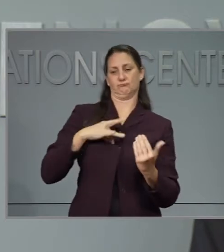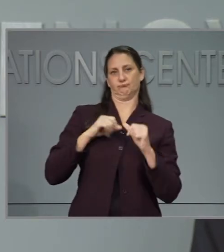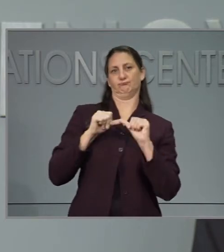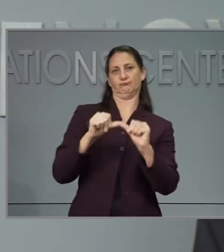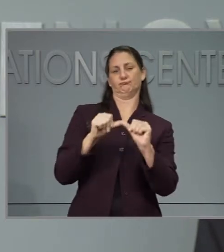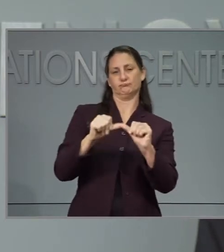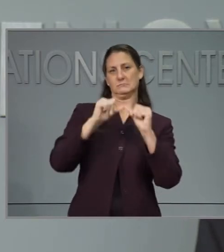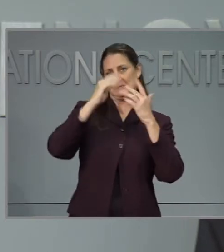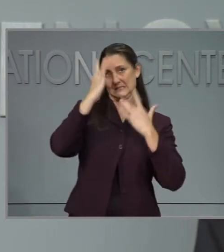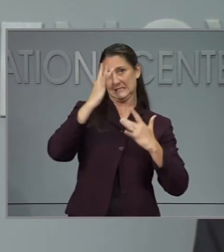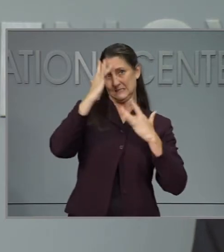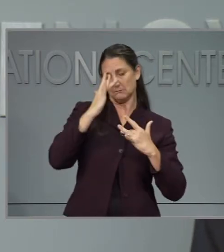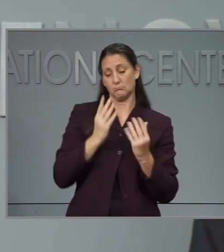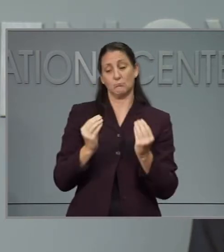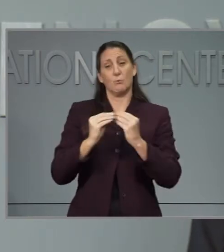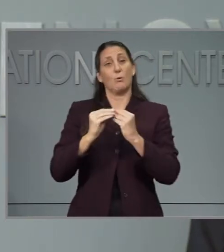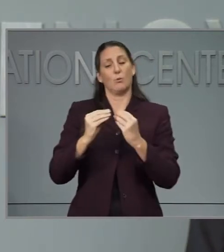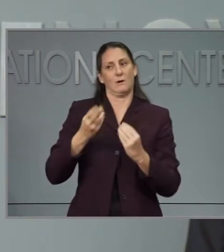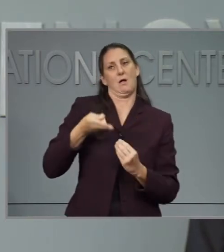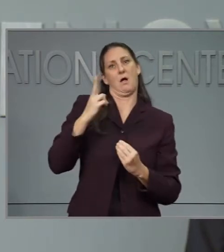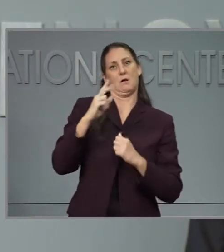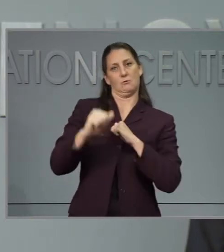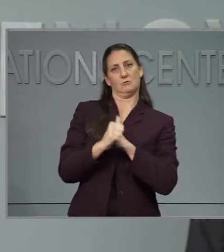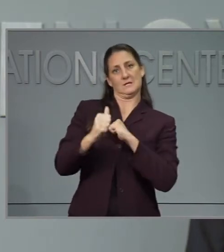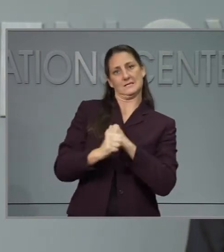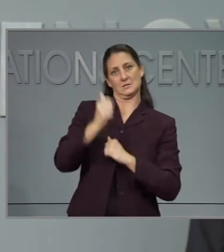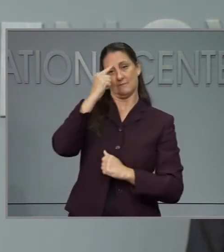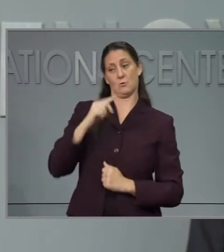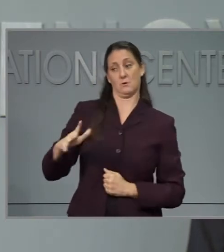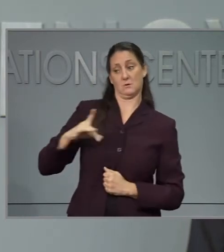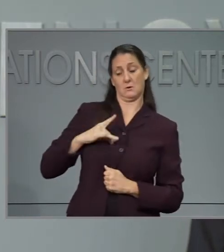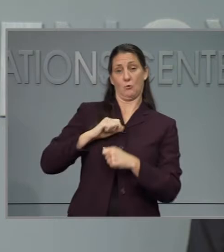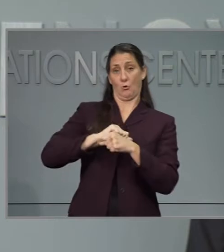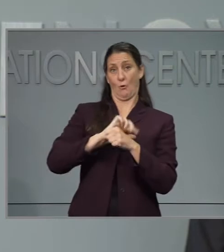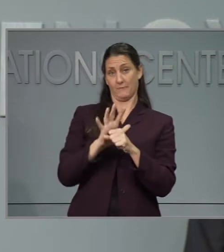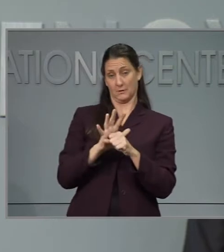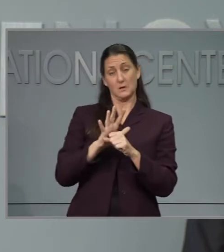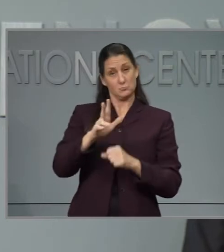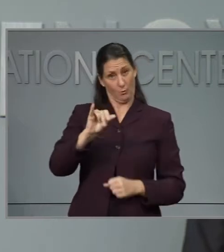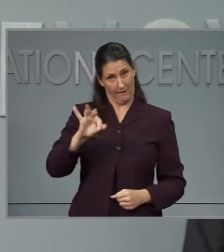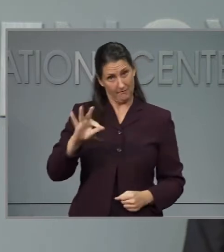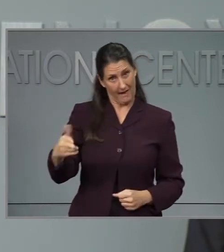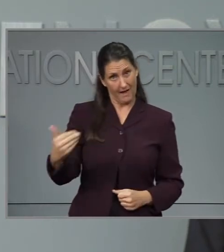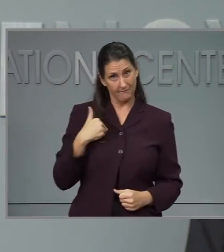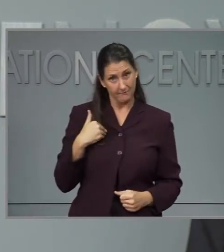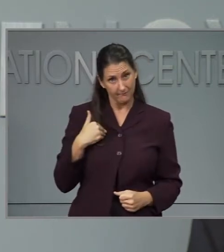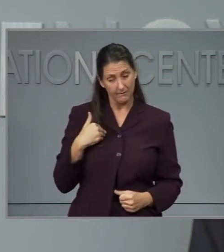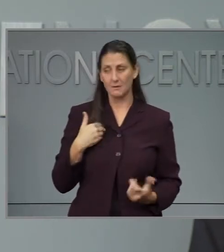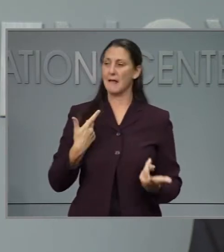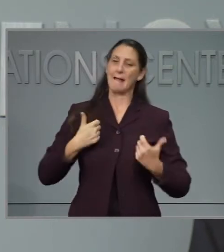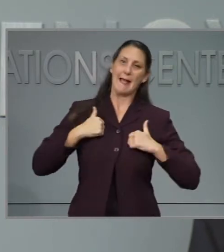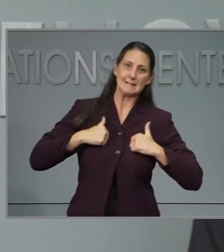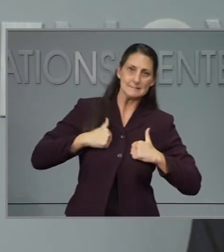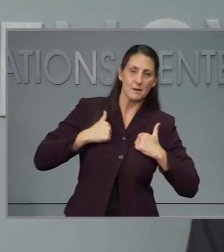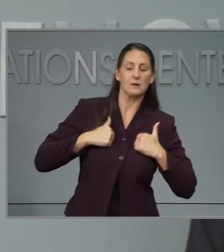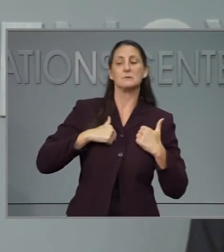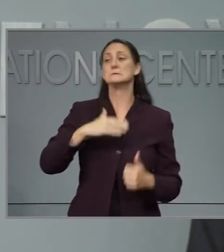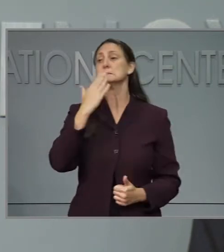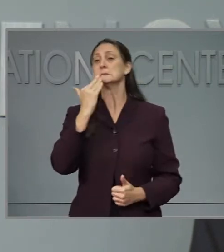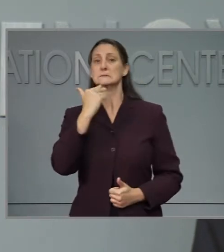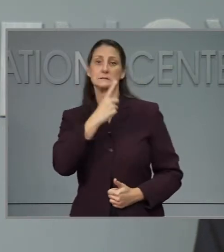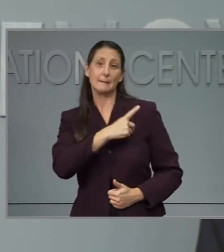riesgo de tener COVID. Así que si están pensando Pónganse a pensar si tienen asma o